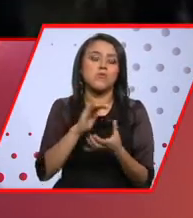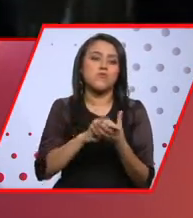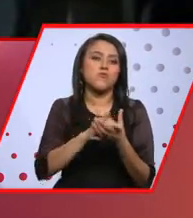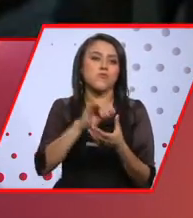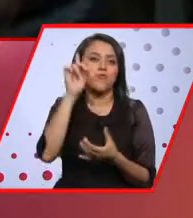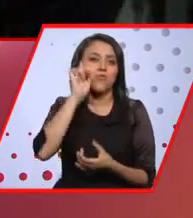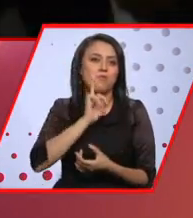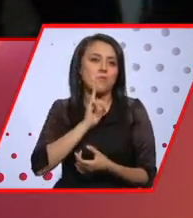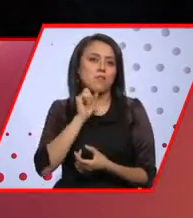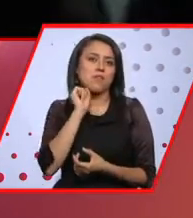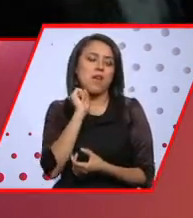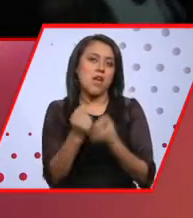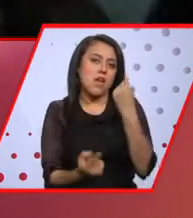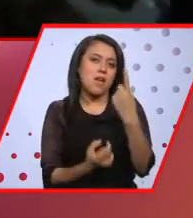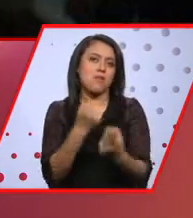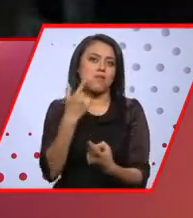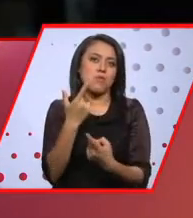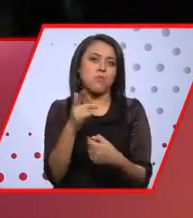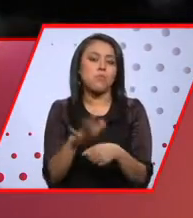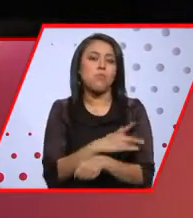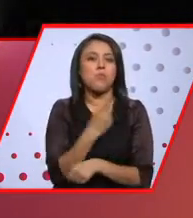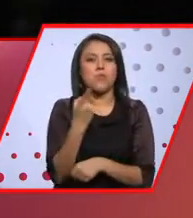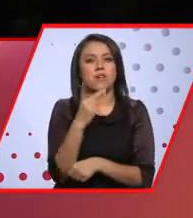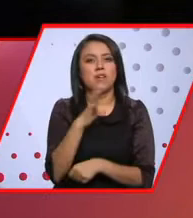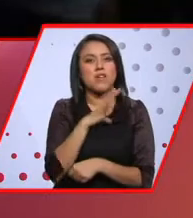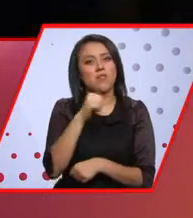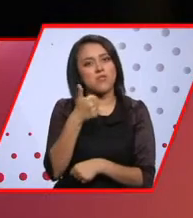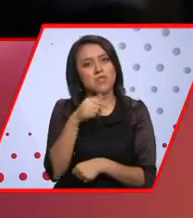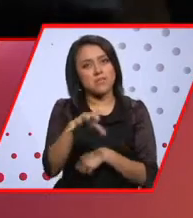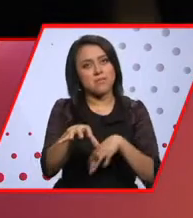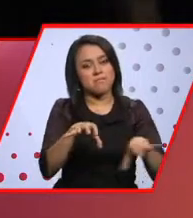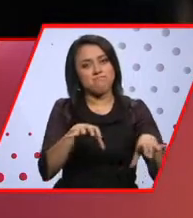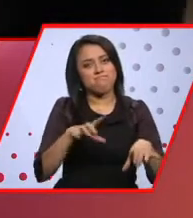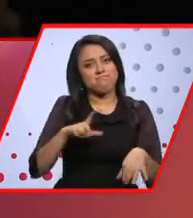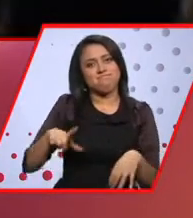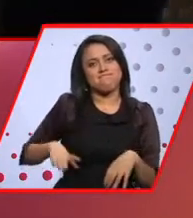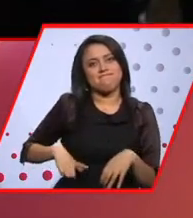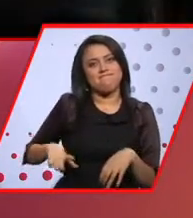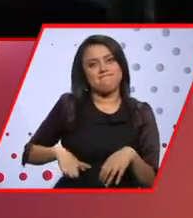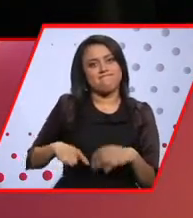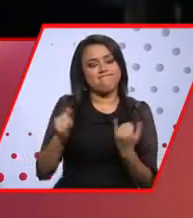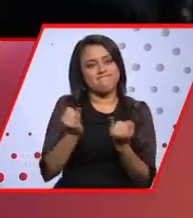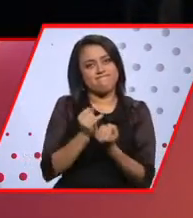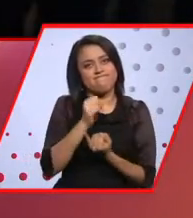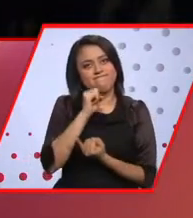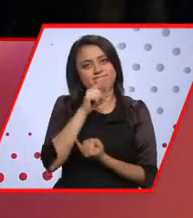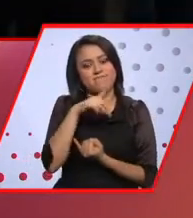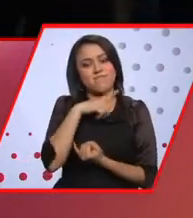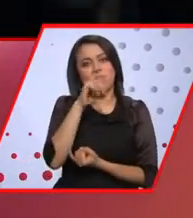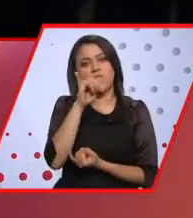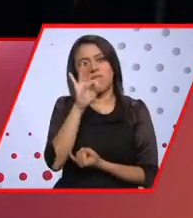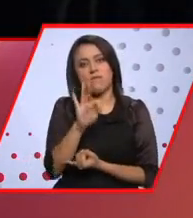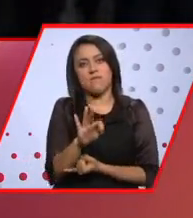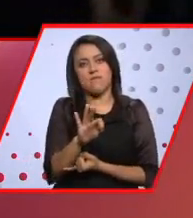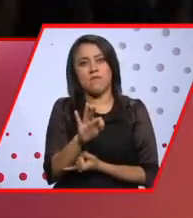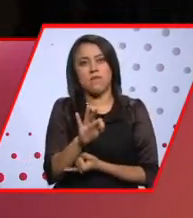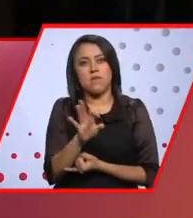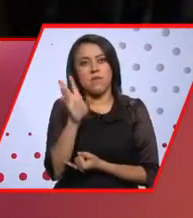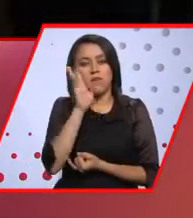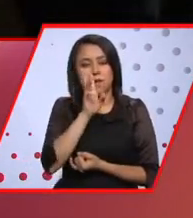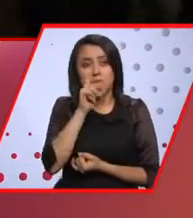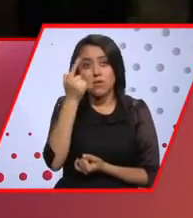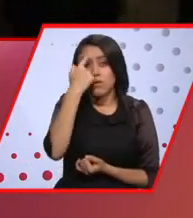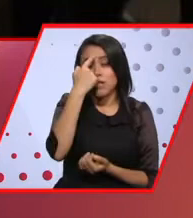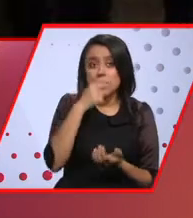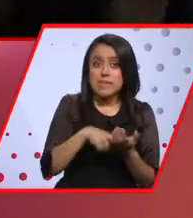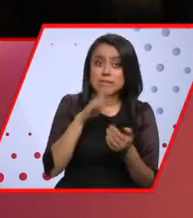una encima, ya que ella administraba otras zonas del gobierno cuando preside el DIF, y parece que ahí andan medio mal